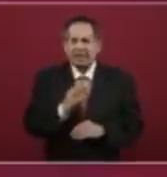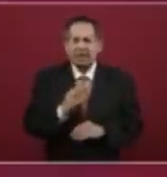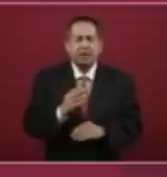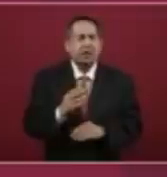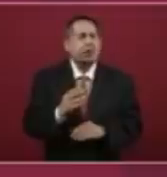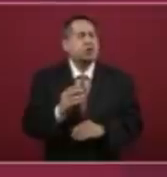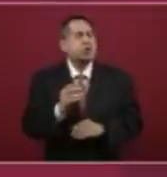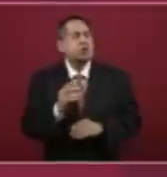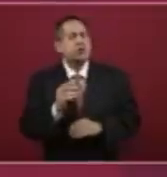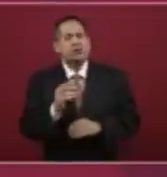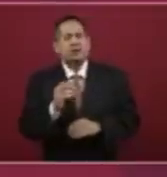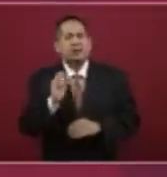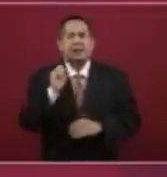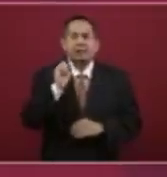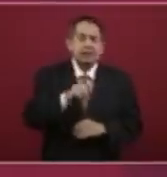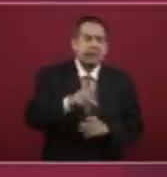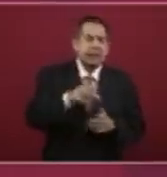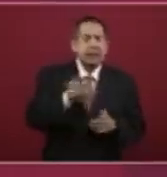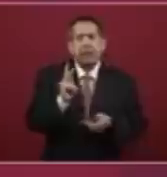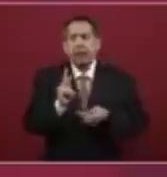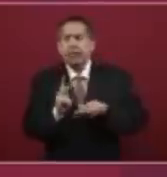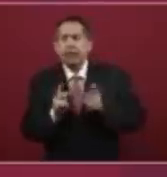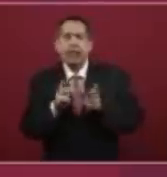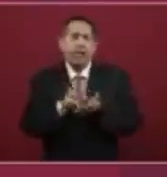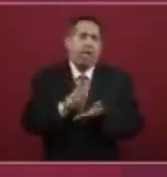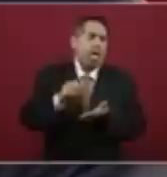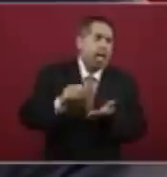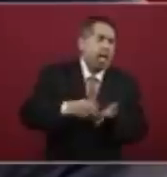haya excusas,